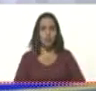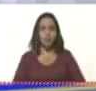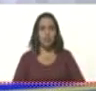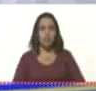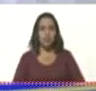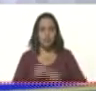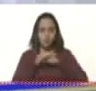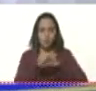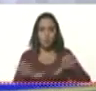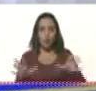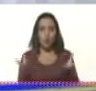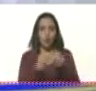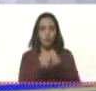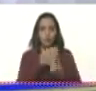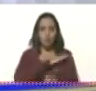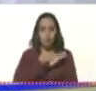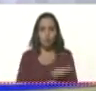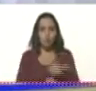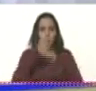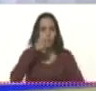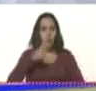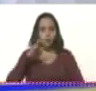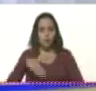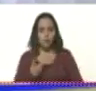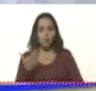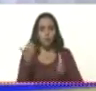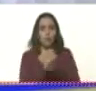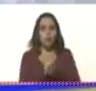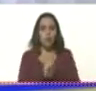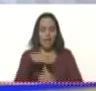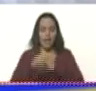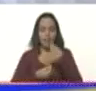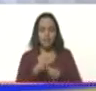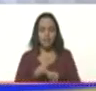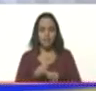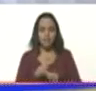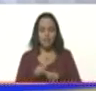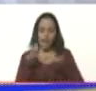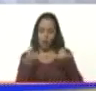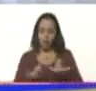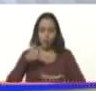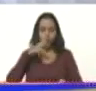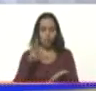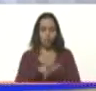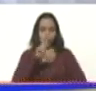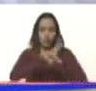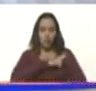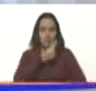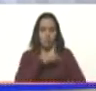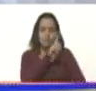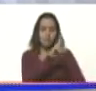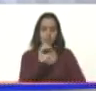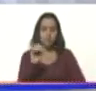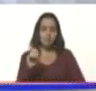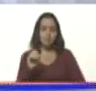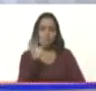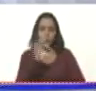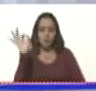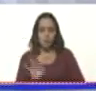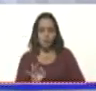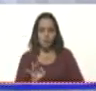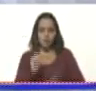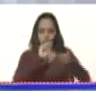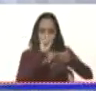desplegado junto al poder popular hemos logrado declarar el Estado Aragua 100% cartografía